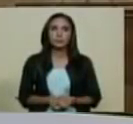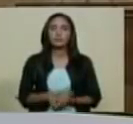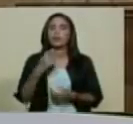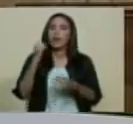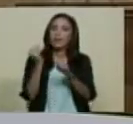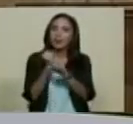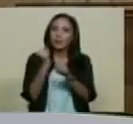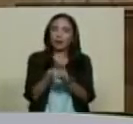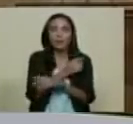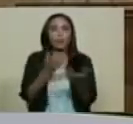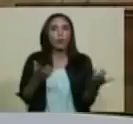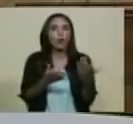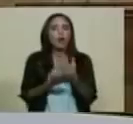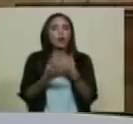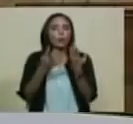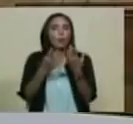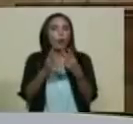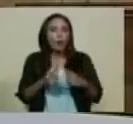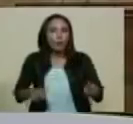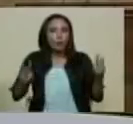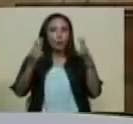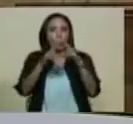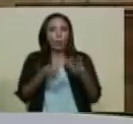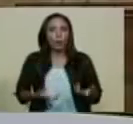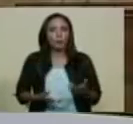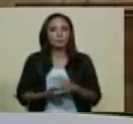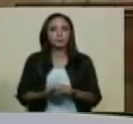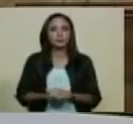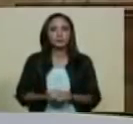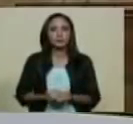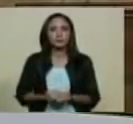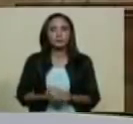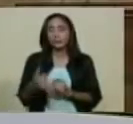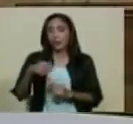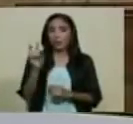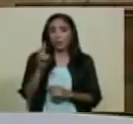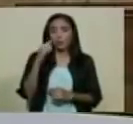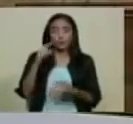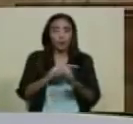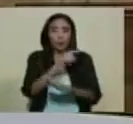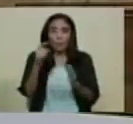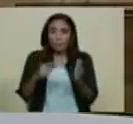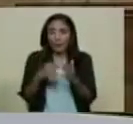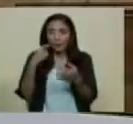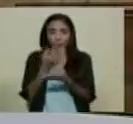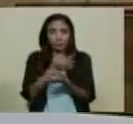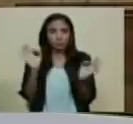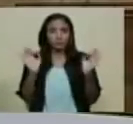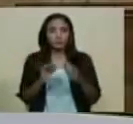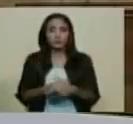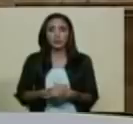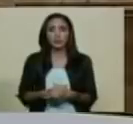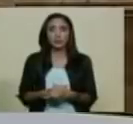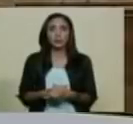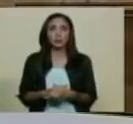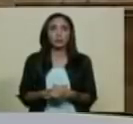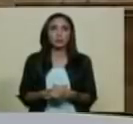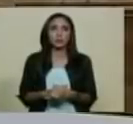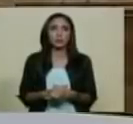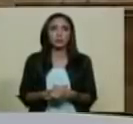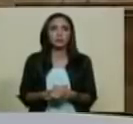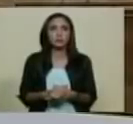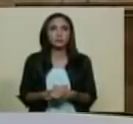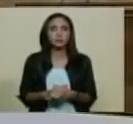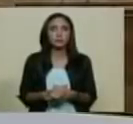apegados a los valores de una Venezuela que lo tiene todo para ser grande, para ser potencia, de una